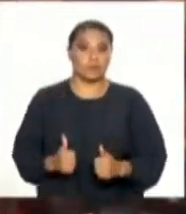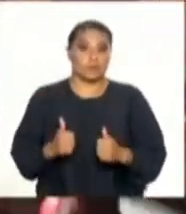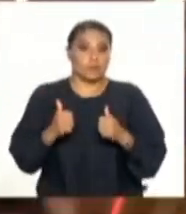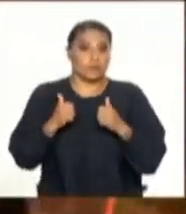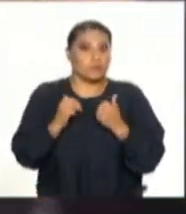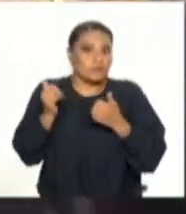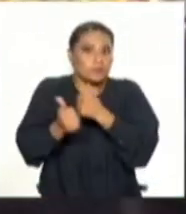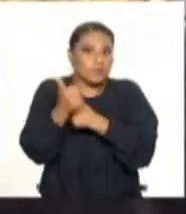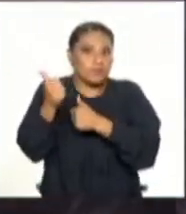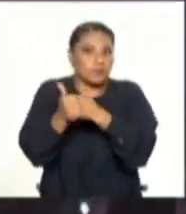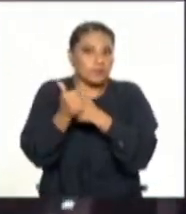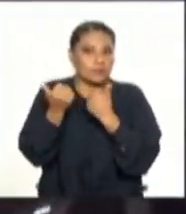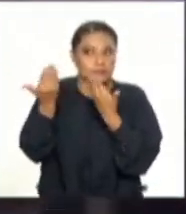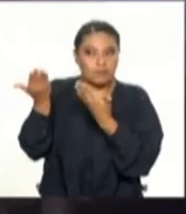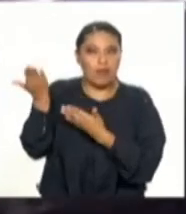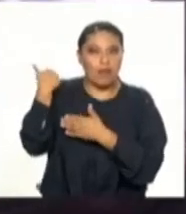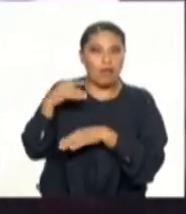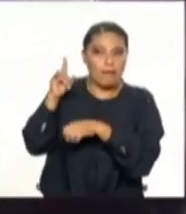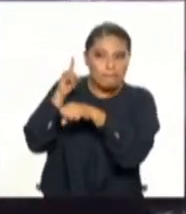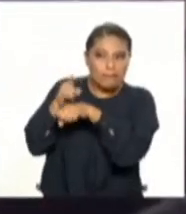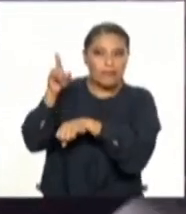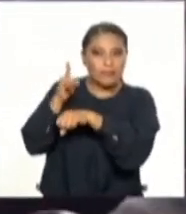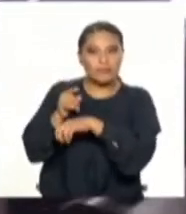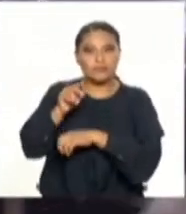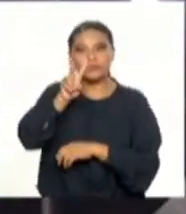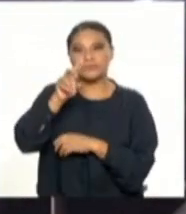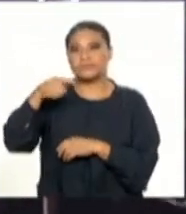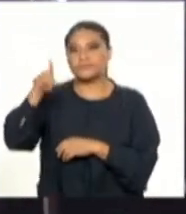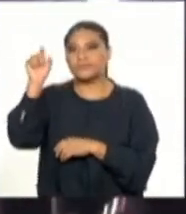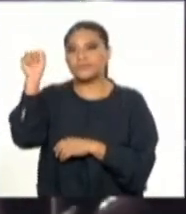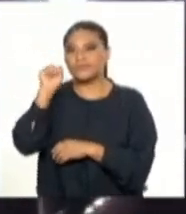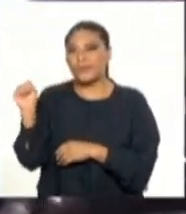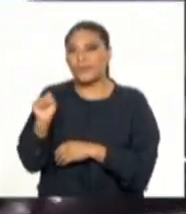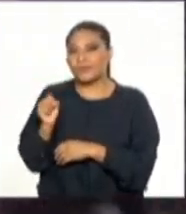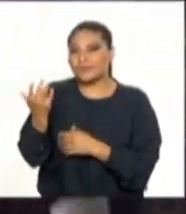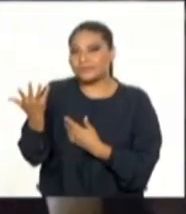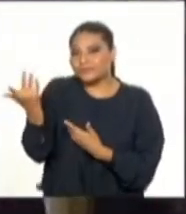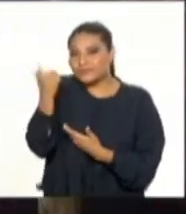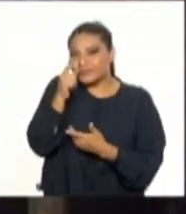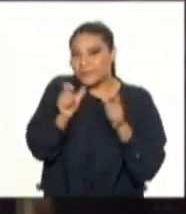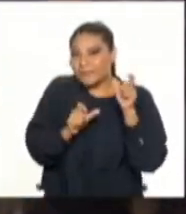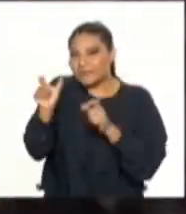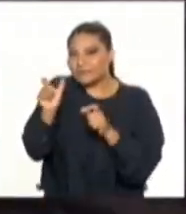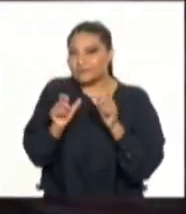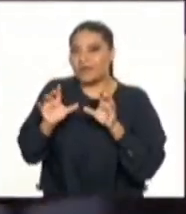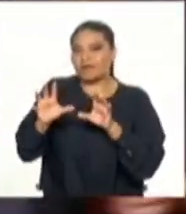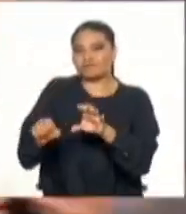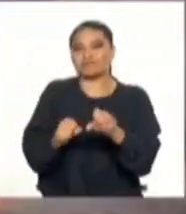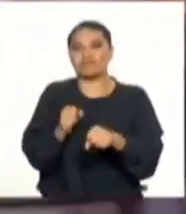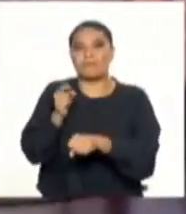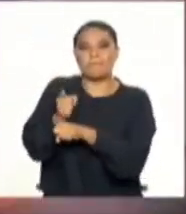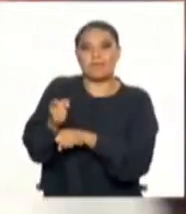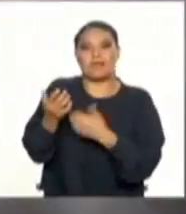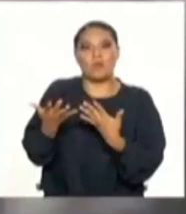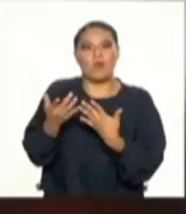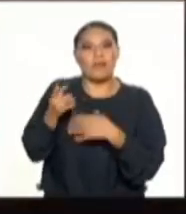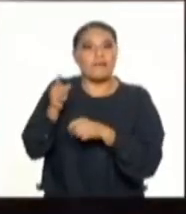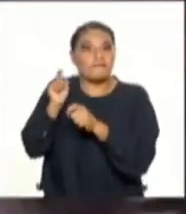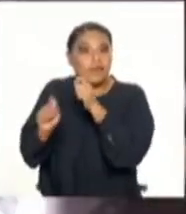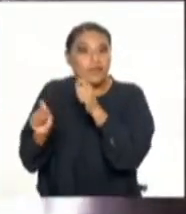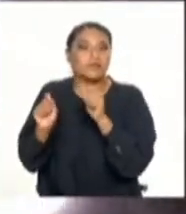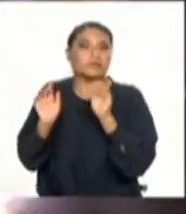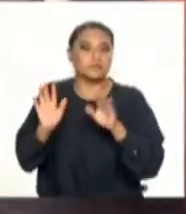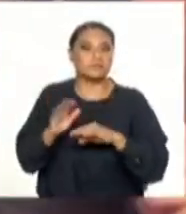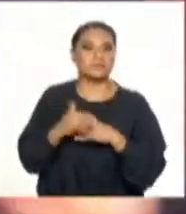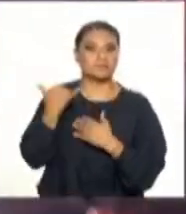podría correr peligro, porque miren, una estafa de 2 millones de soles puede tener a mucha gente queriendo tomar revancha contra ella. Así lo repetimos, es. Noticia